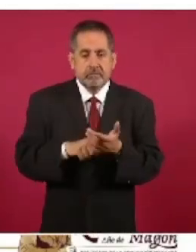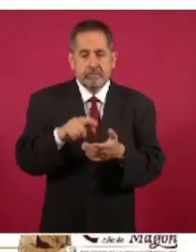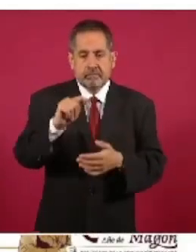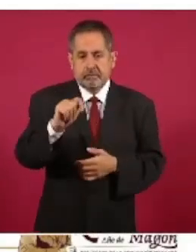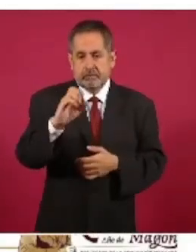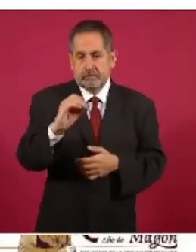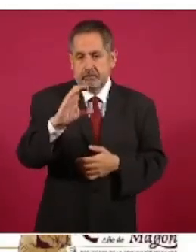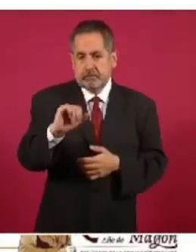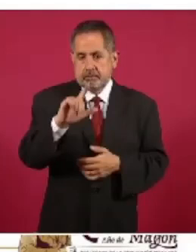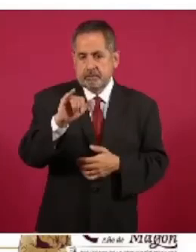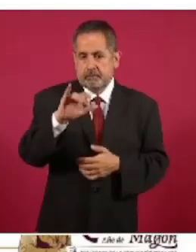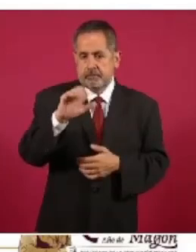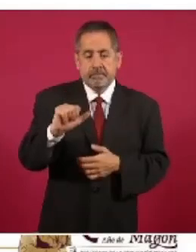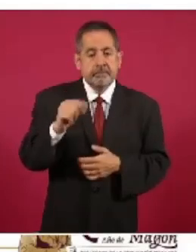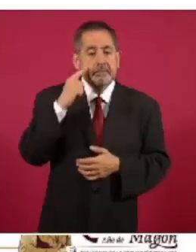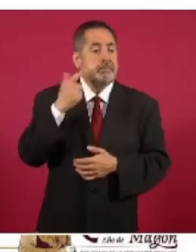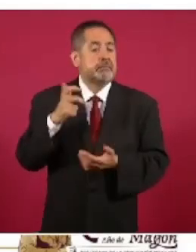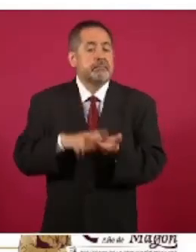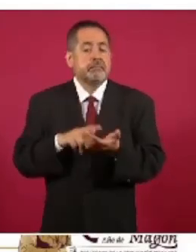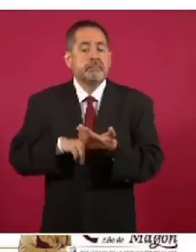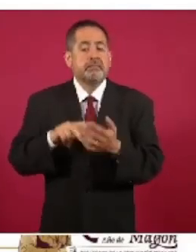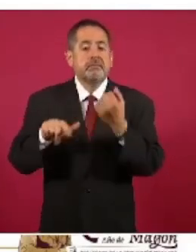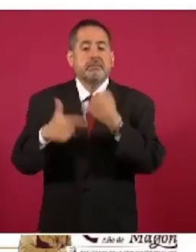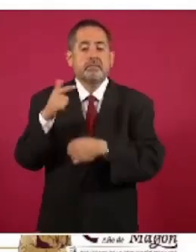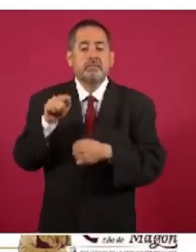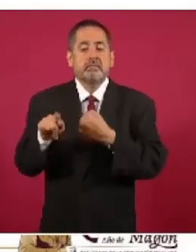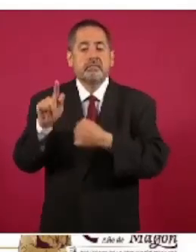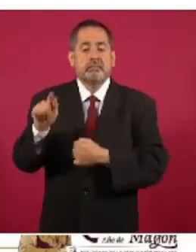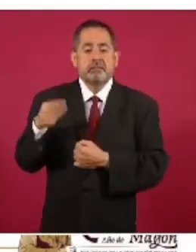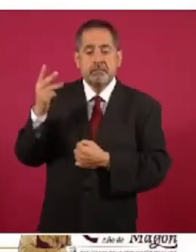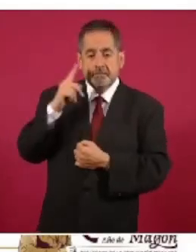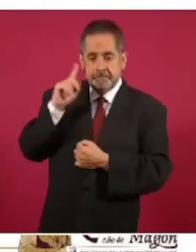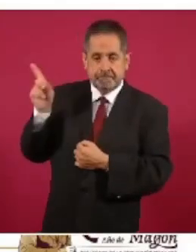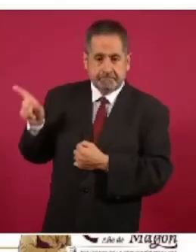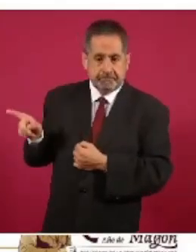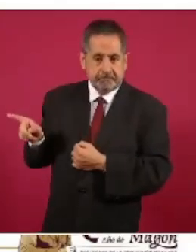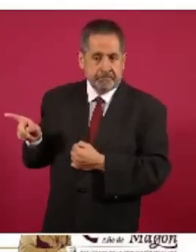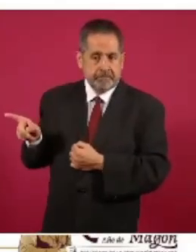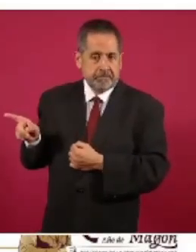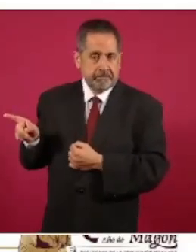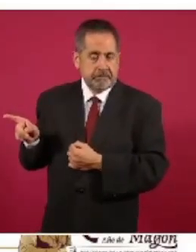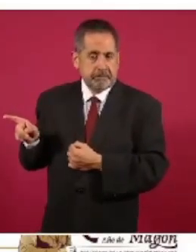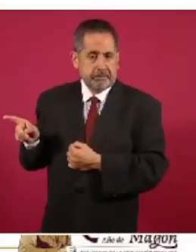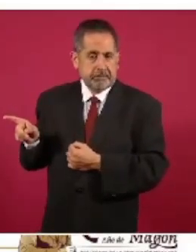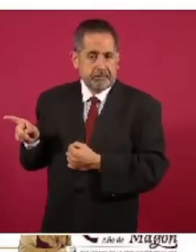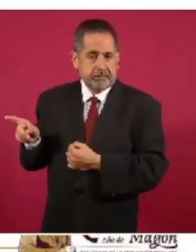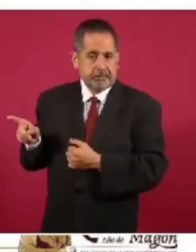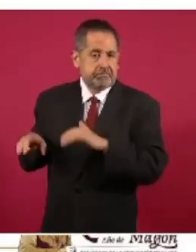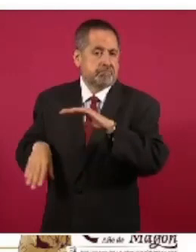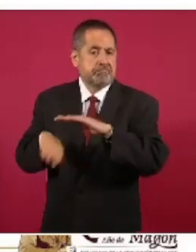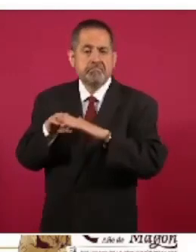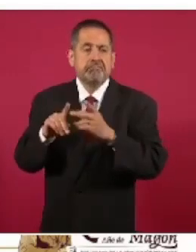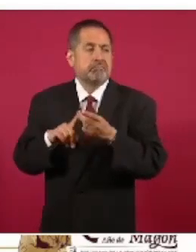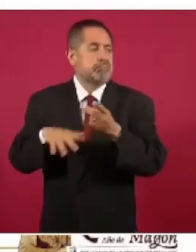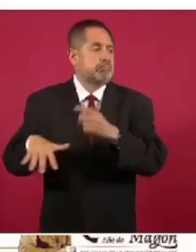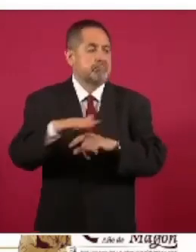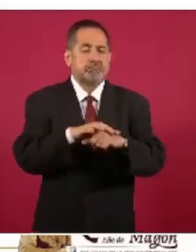de 12.73 pesos, el precio máximo en la región